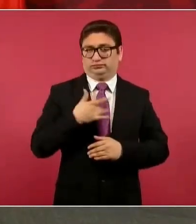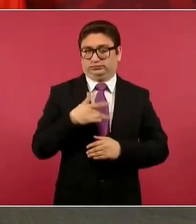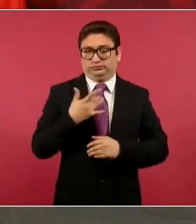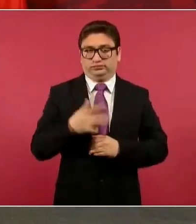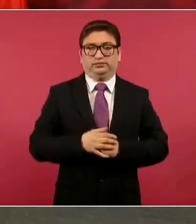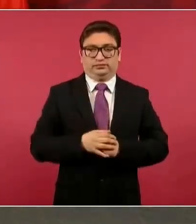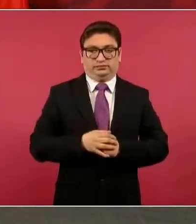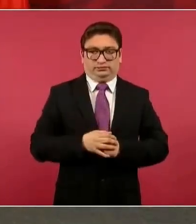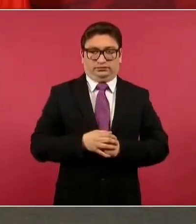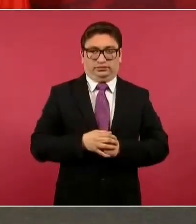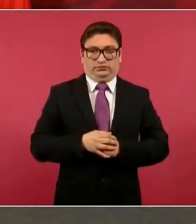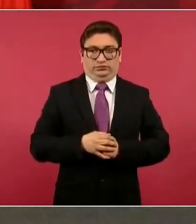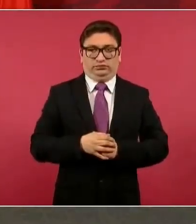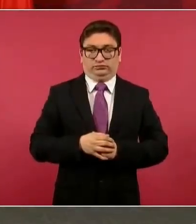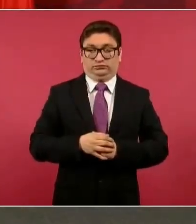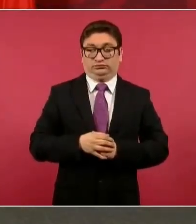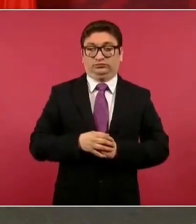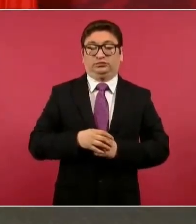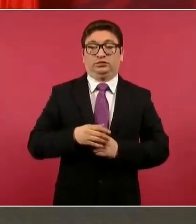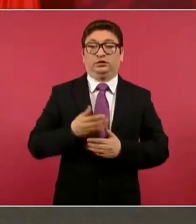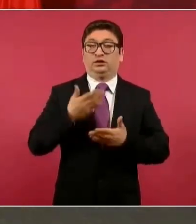y entonces les molesta